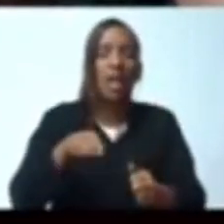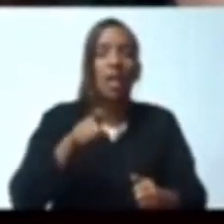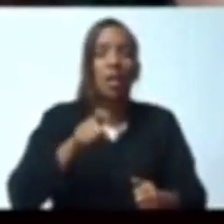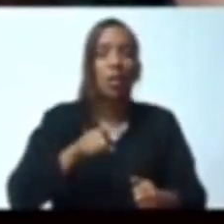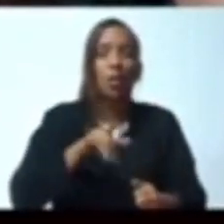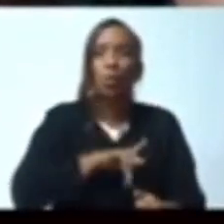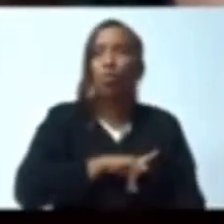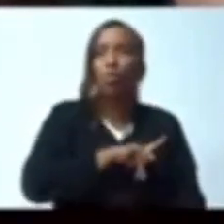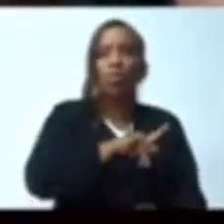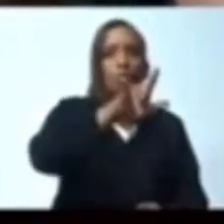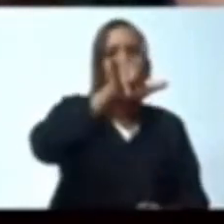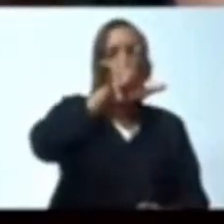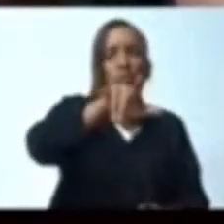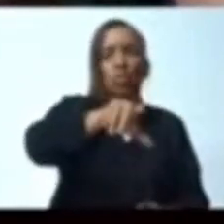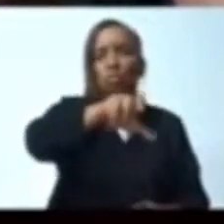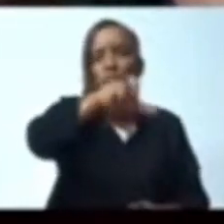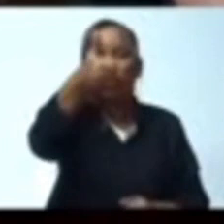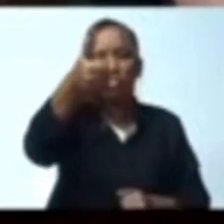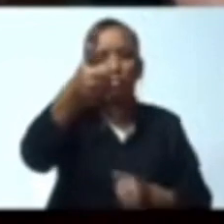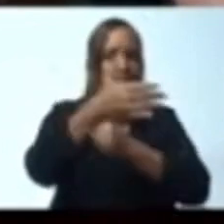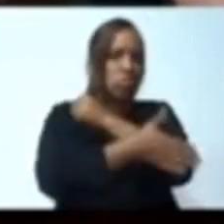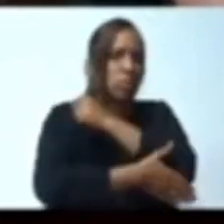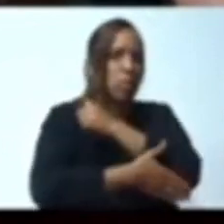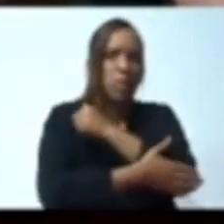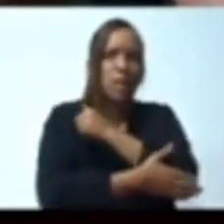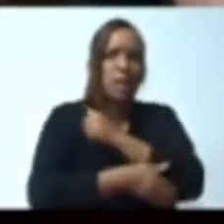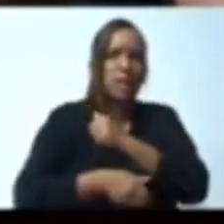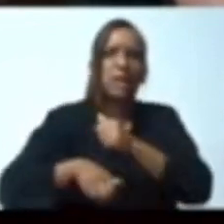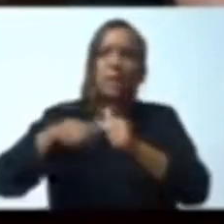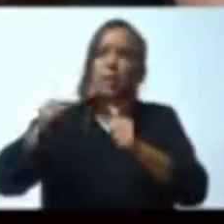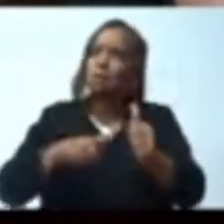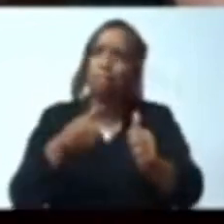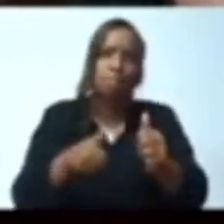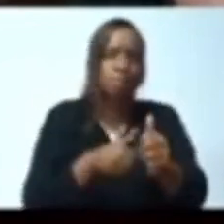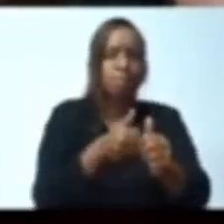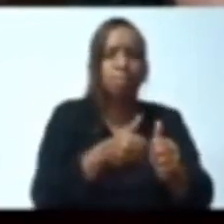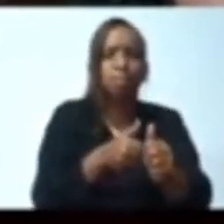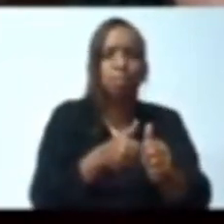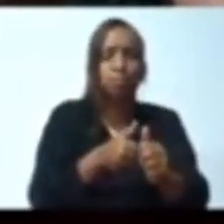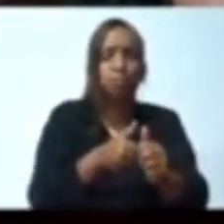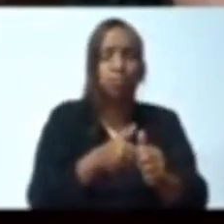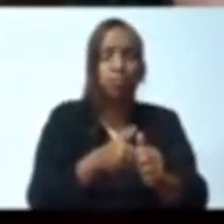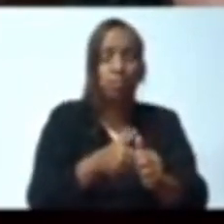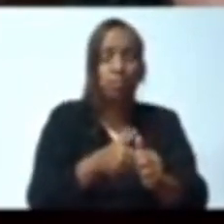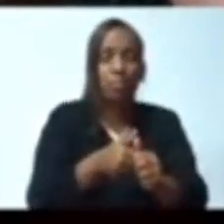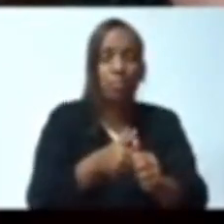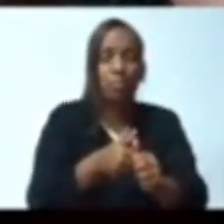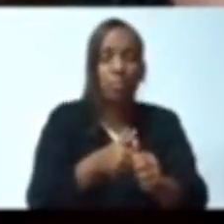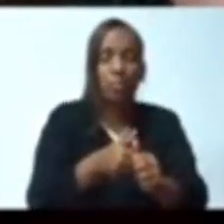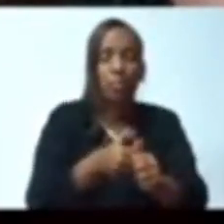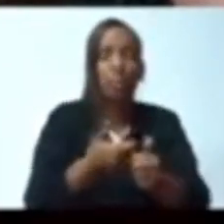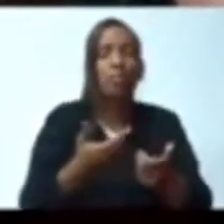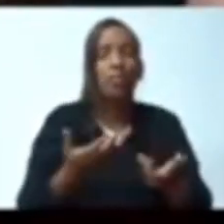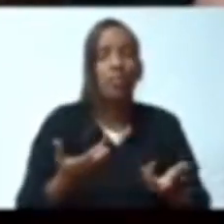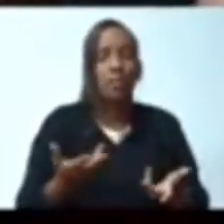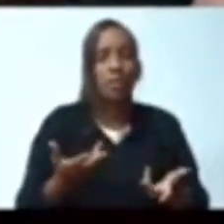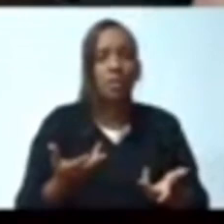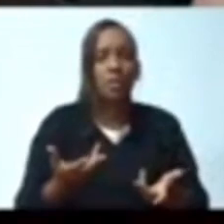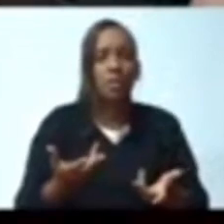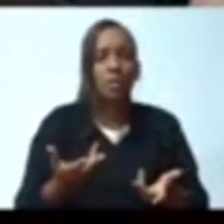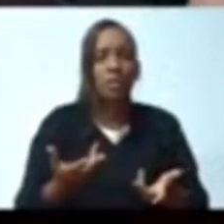y justamente este reconocimiento Es